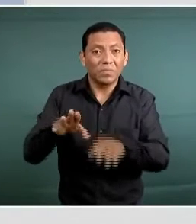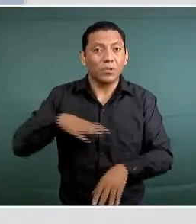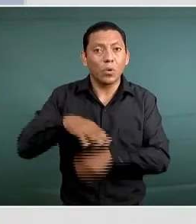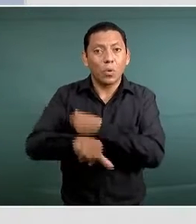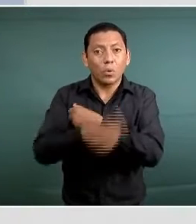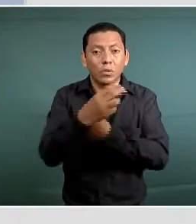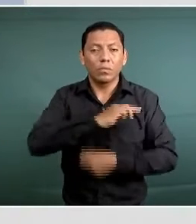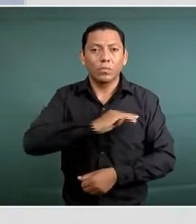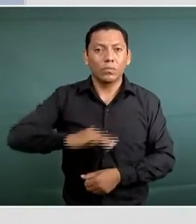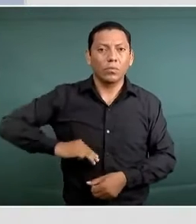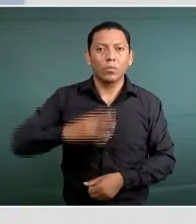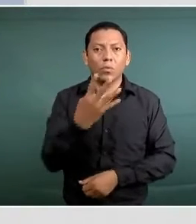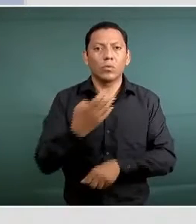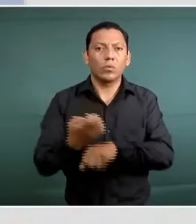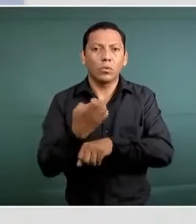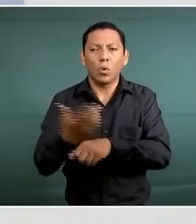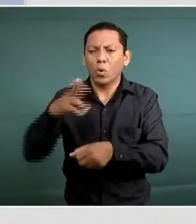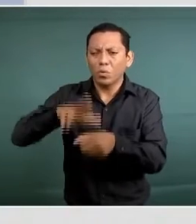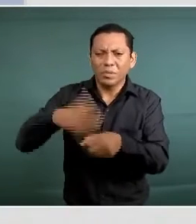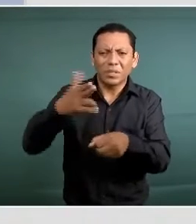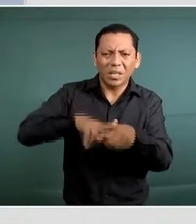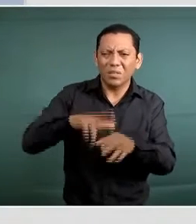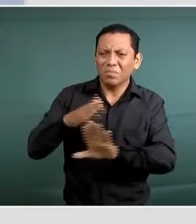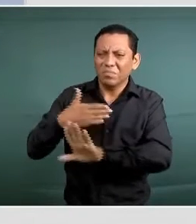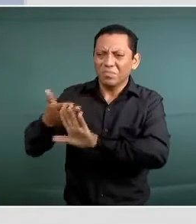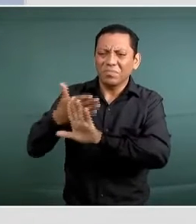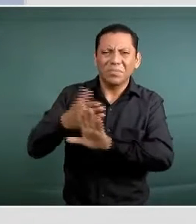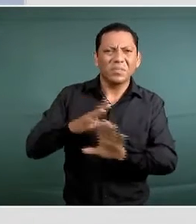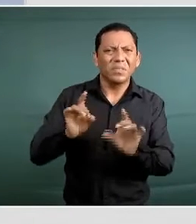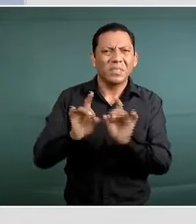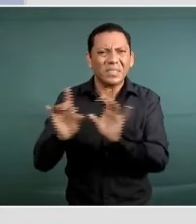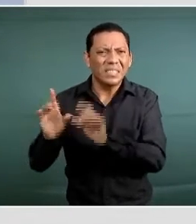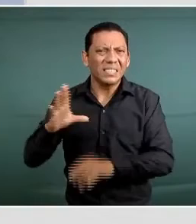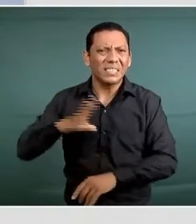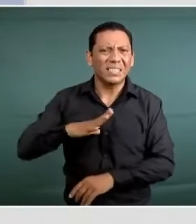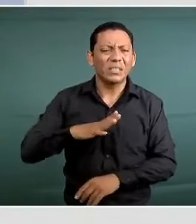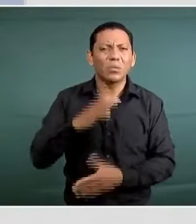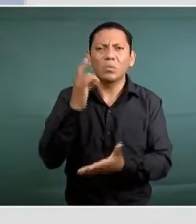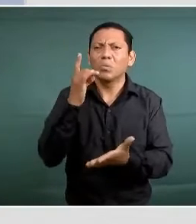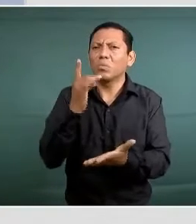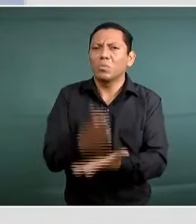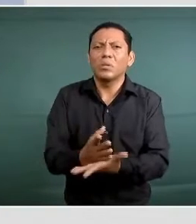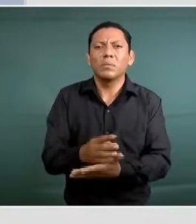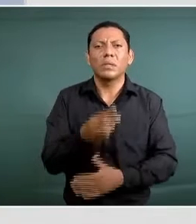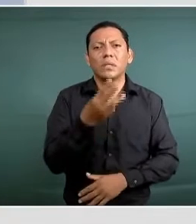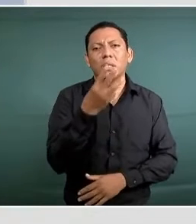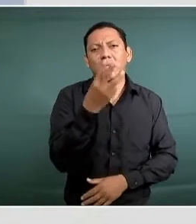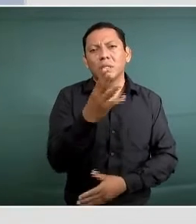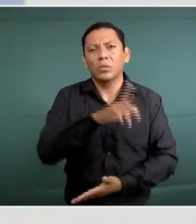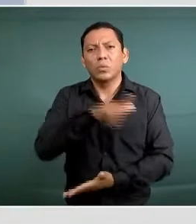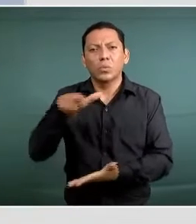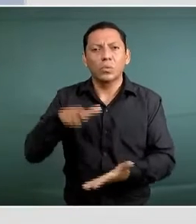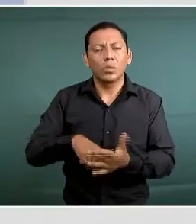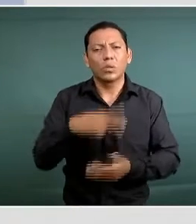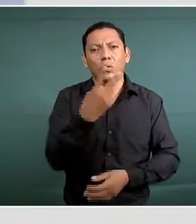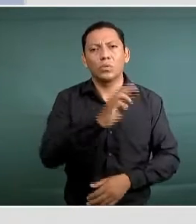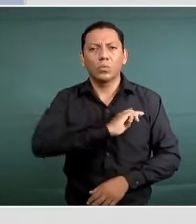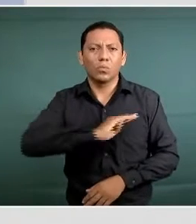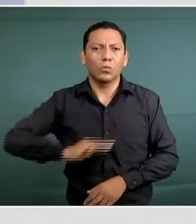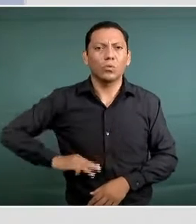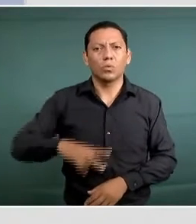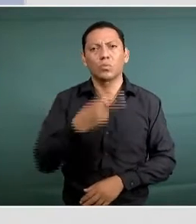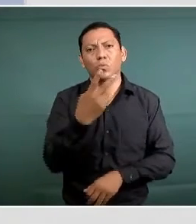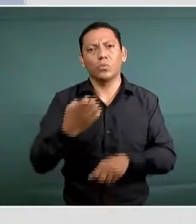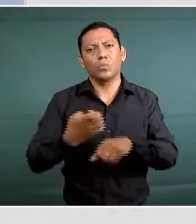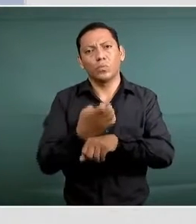municipios en cuatro estados, hospitales afectados, ya lo referíamos el día de ayer, únicamente tres instalaciones en dos municipios, en